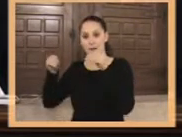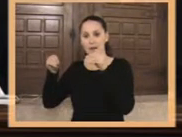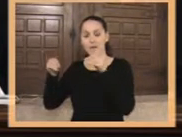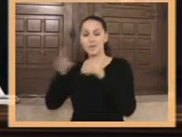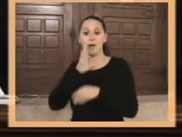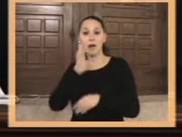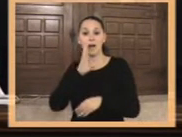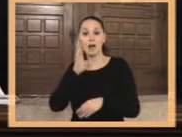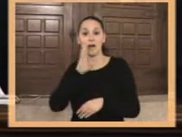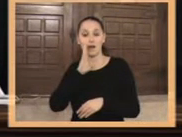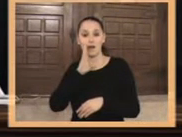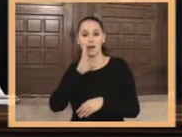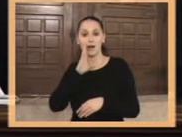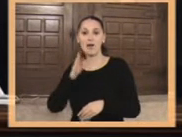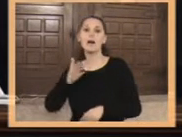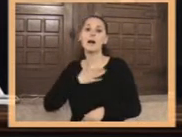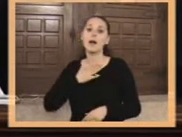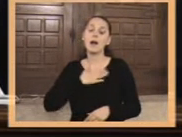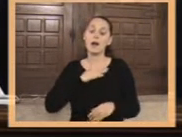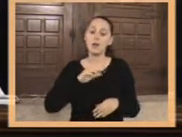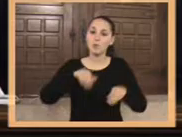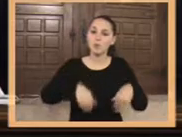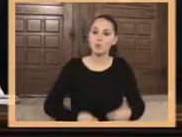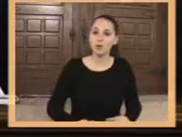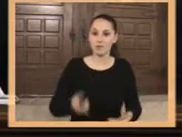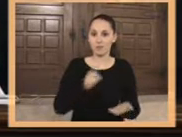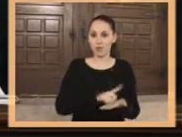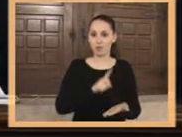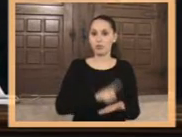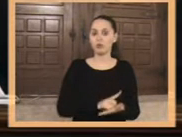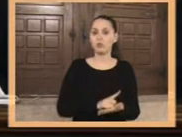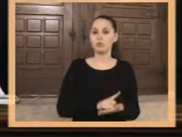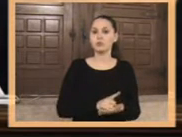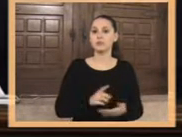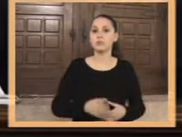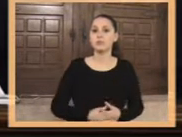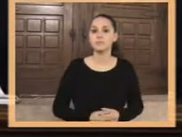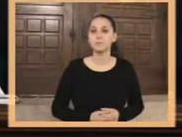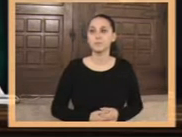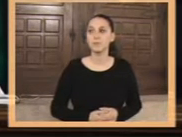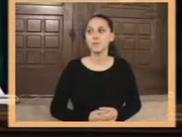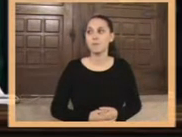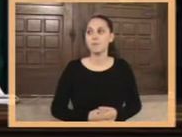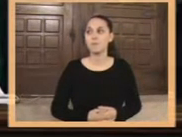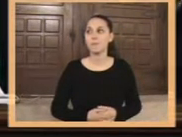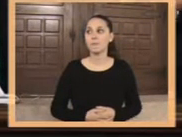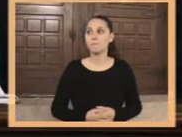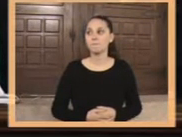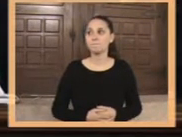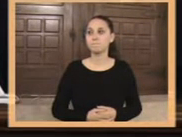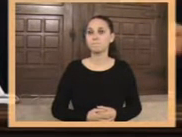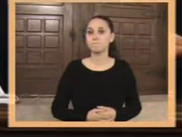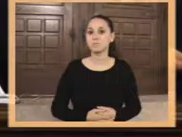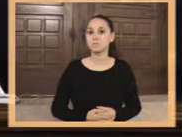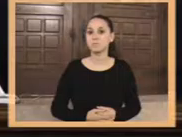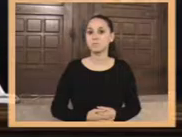Martín Palomino, y lo hemos conseguido. Y en los presupuestos consensuados con el PP y con su partido, pero no olvide, evidentemente, que con la abstención exclusiva de su partido no